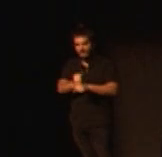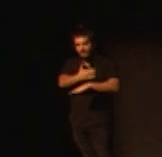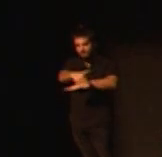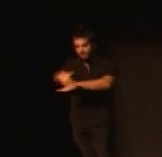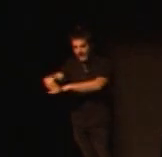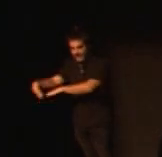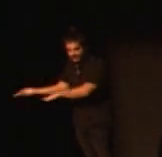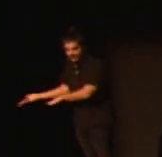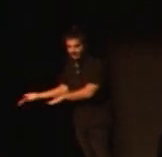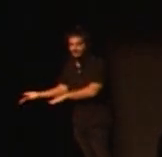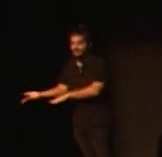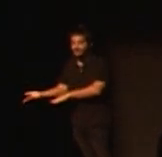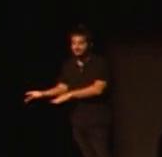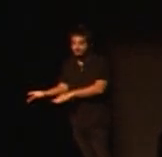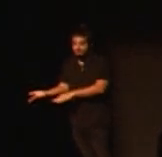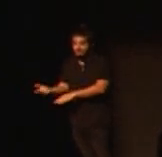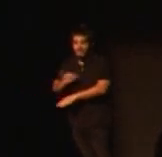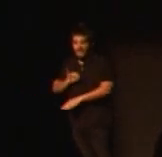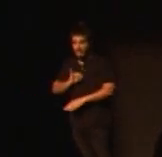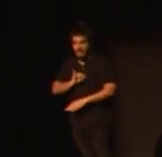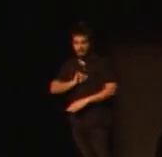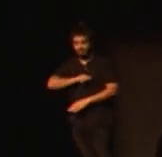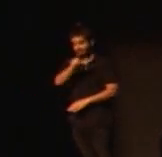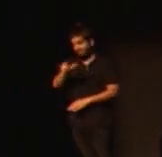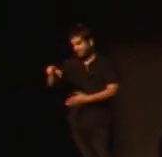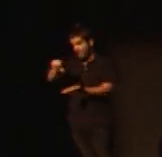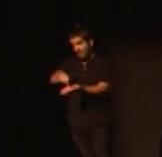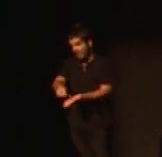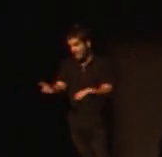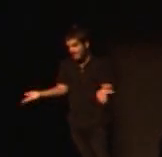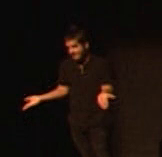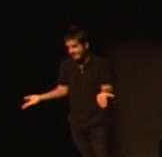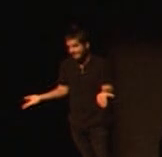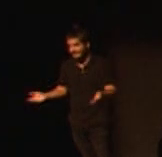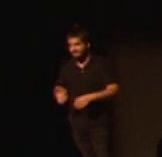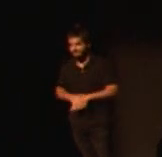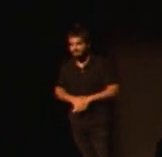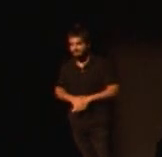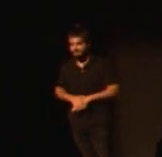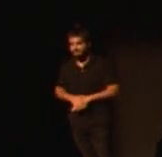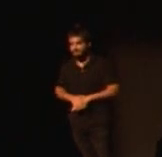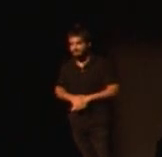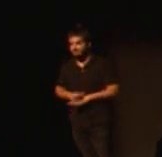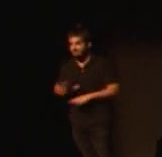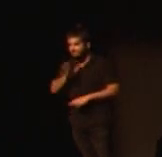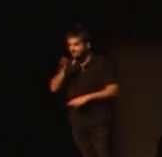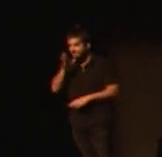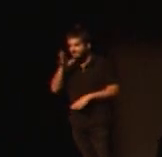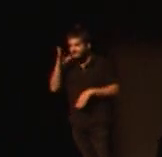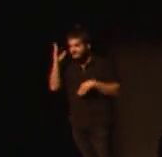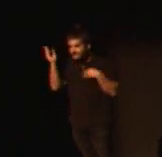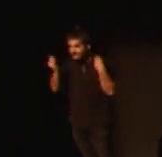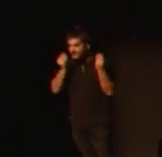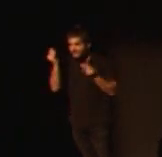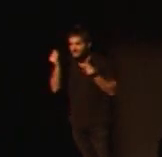todo a la ciudadanía y aquí hay una representación de la ciudadanía murciana espectacular, con lo que yo creo que debía ser el público, no yo, quien